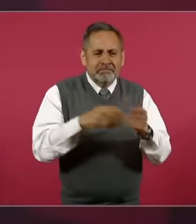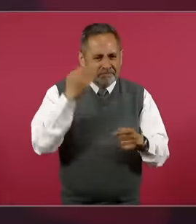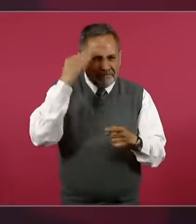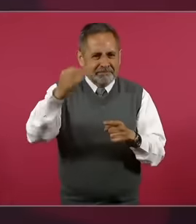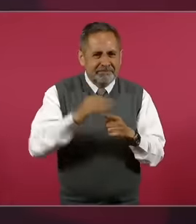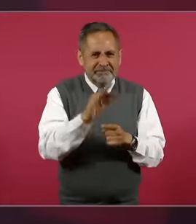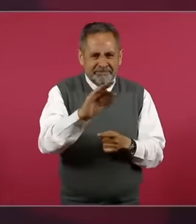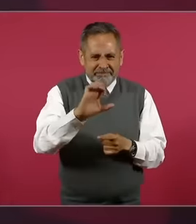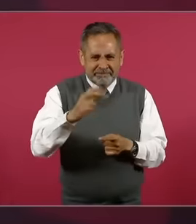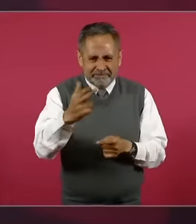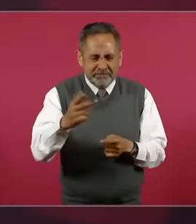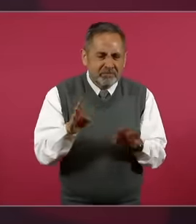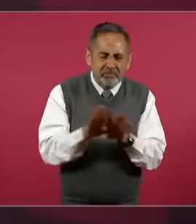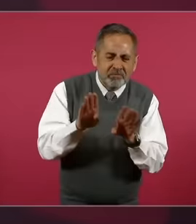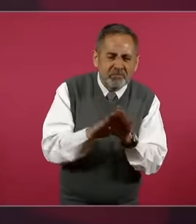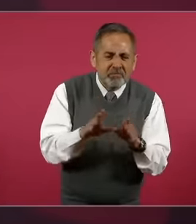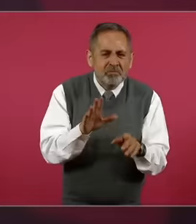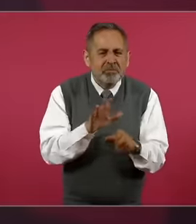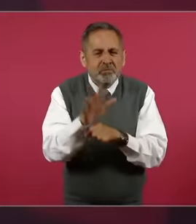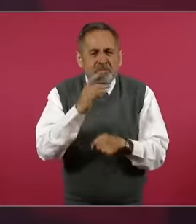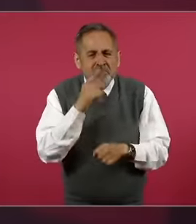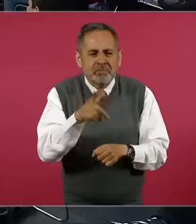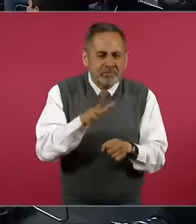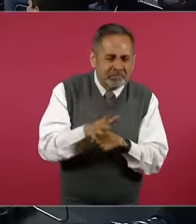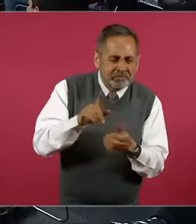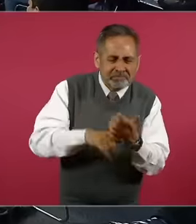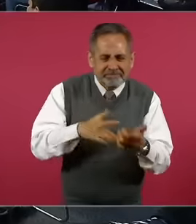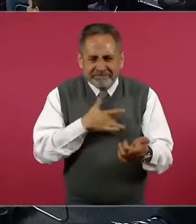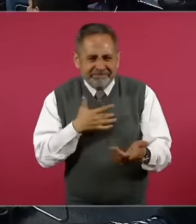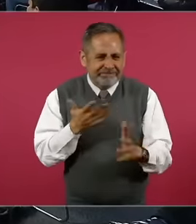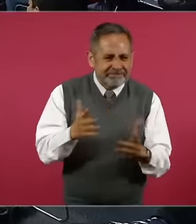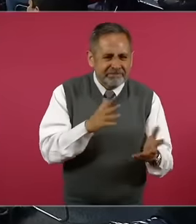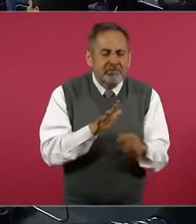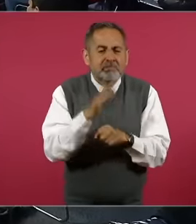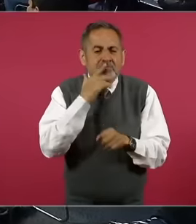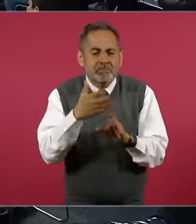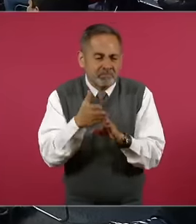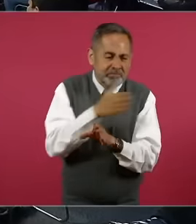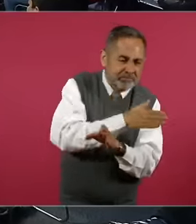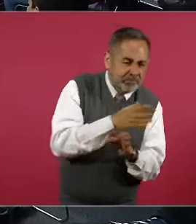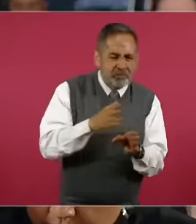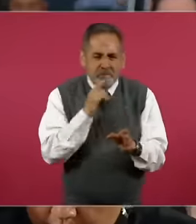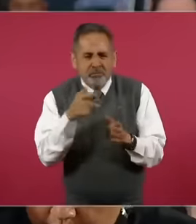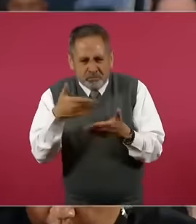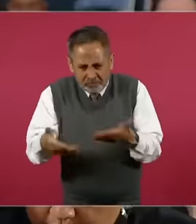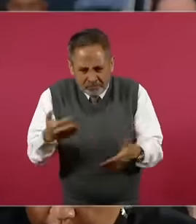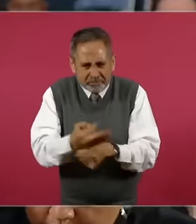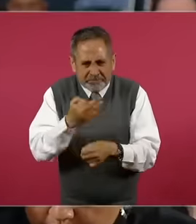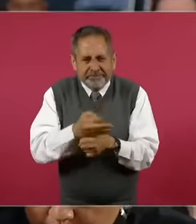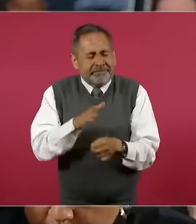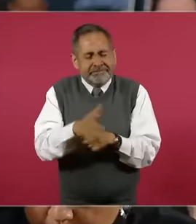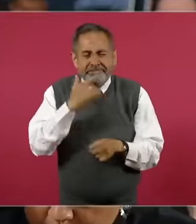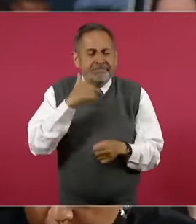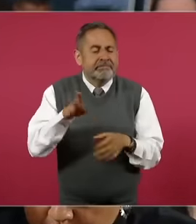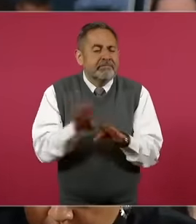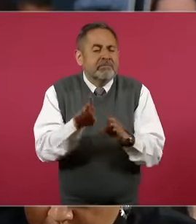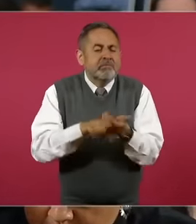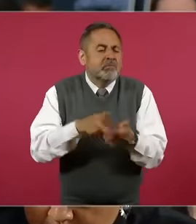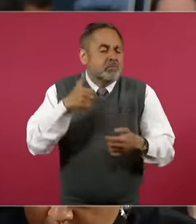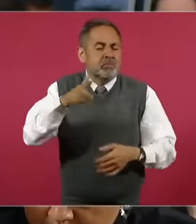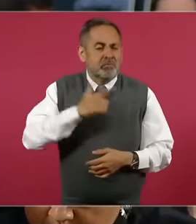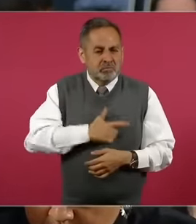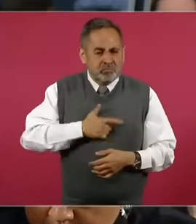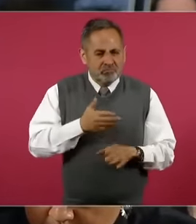Felipe Calderón? ¿Se queda usted con, o más bien platíquenos, ¿le hubiera